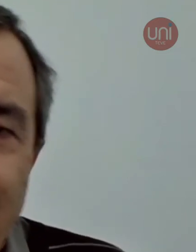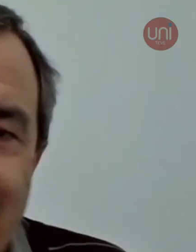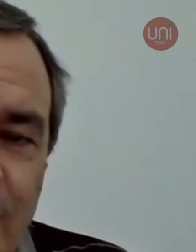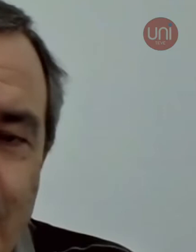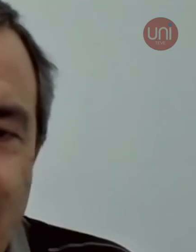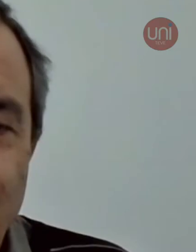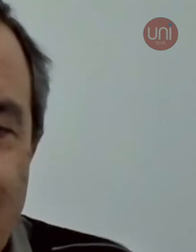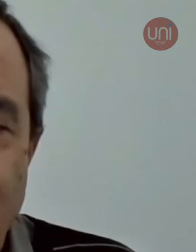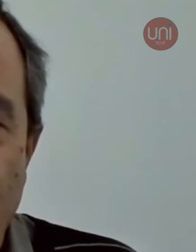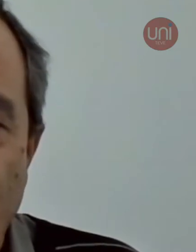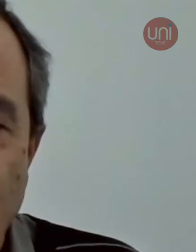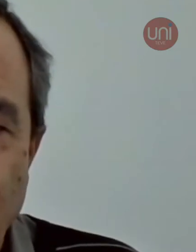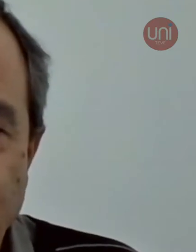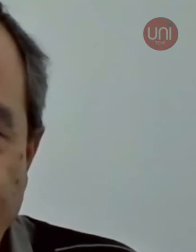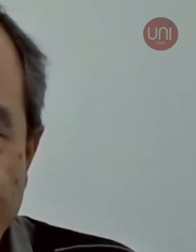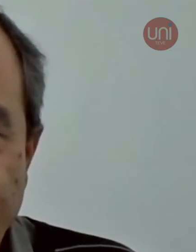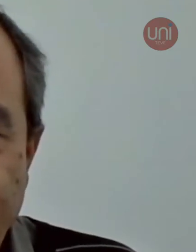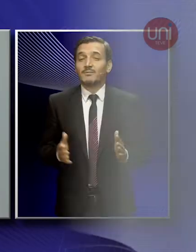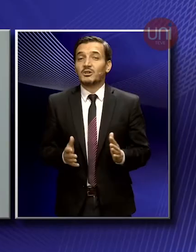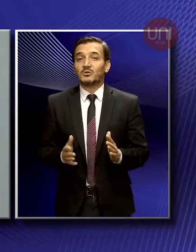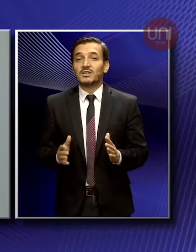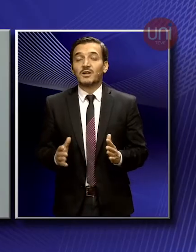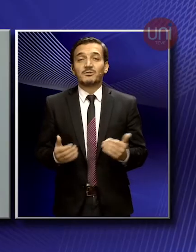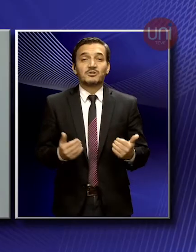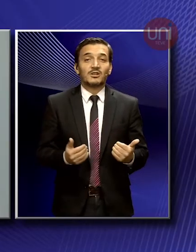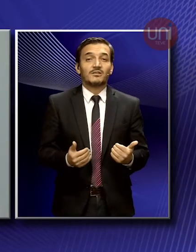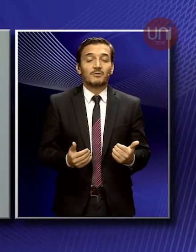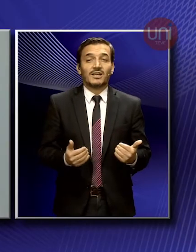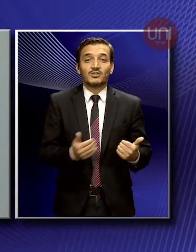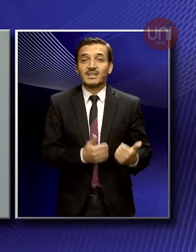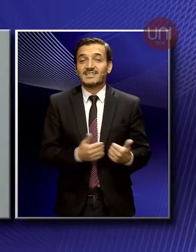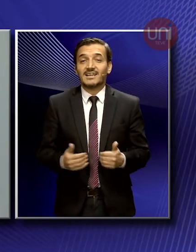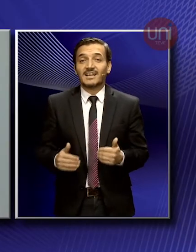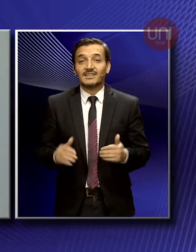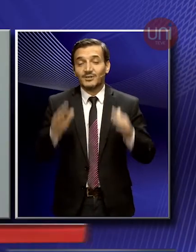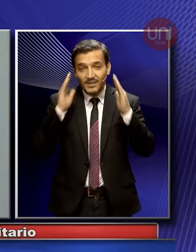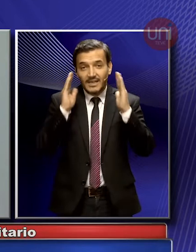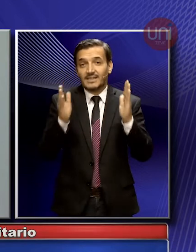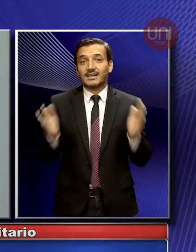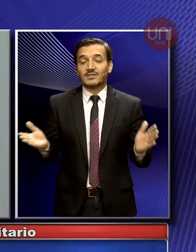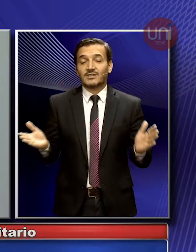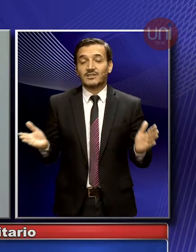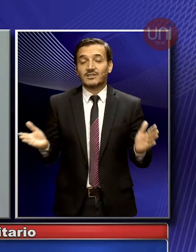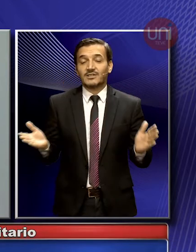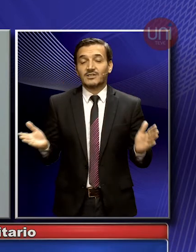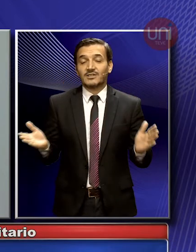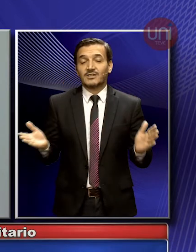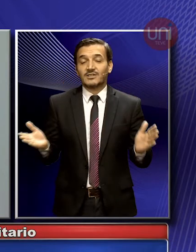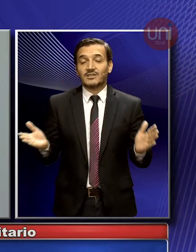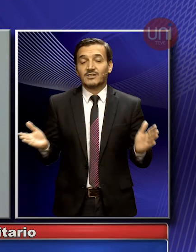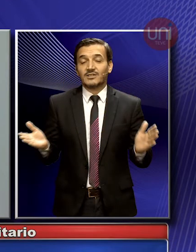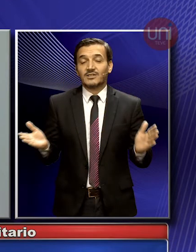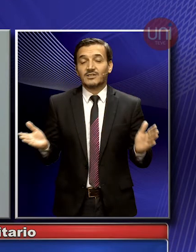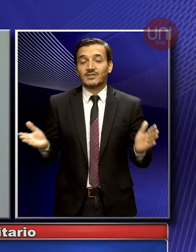tarde o temprano se van a terminar vacunando. Bueno, cuando siempre estamos discutiendo la posición por la idiosincrasia del argentino, en este caso nos juega a favor, ¿no?